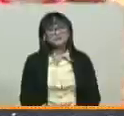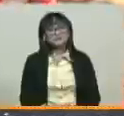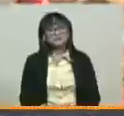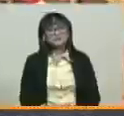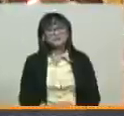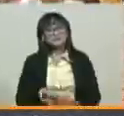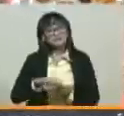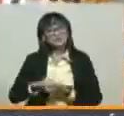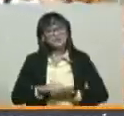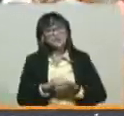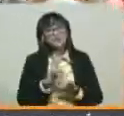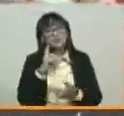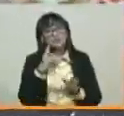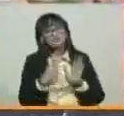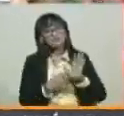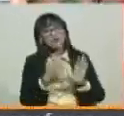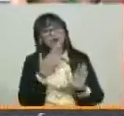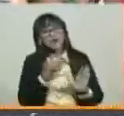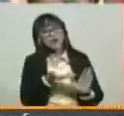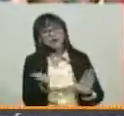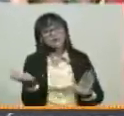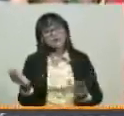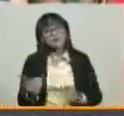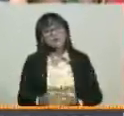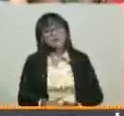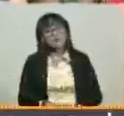Trujillo tiene que dar ejemplo al país.